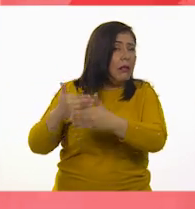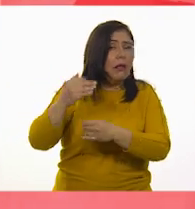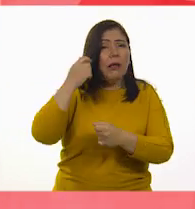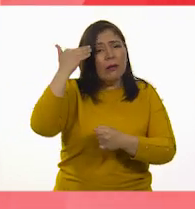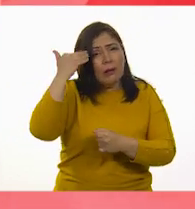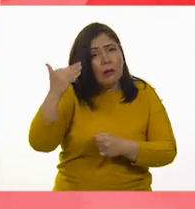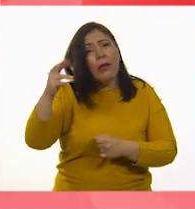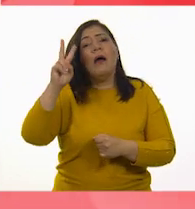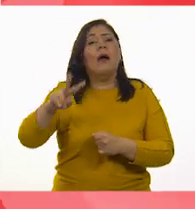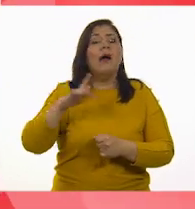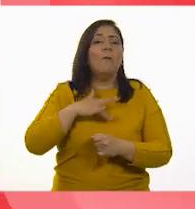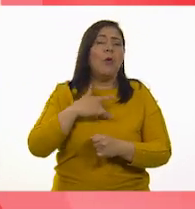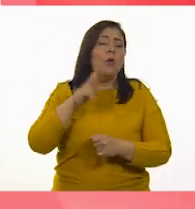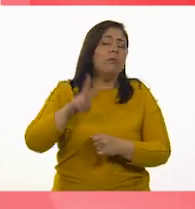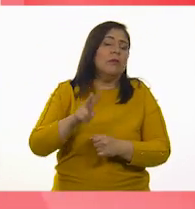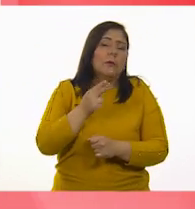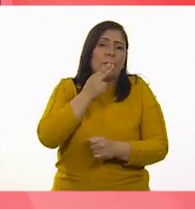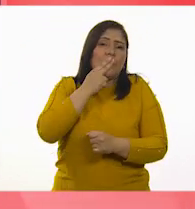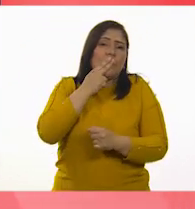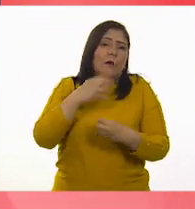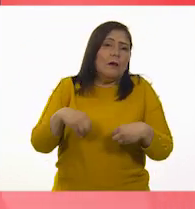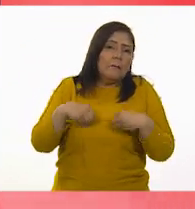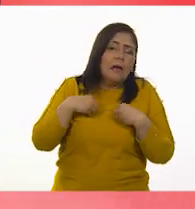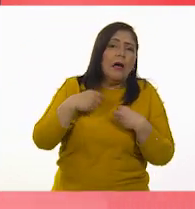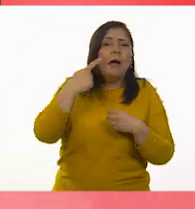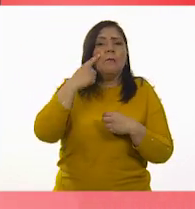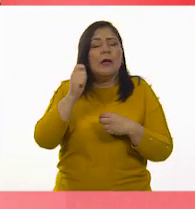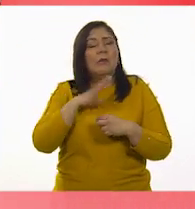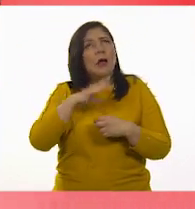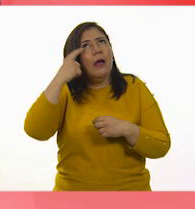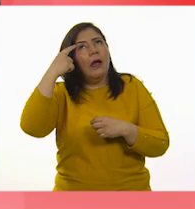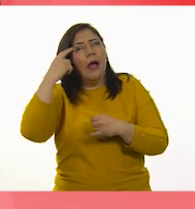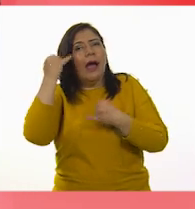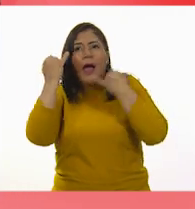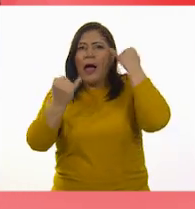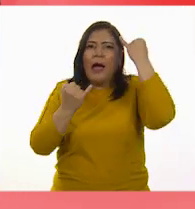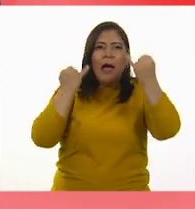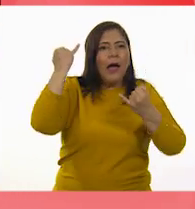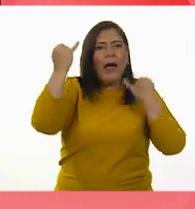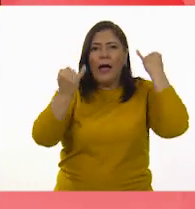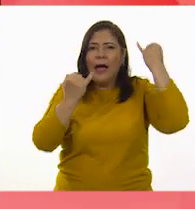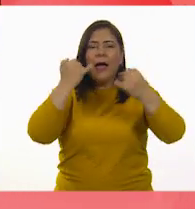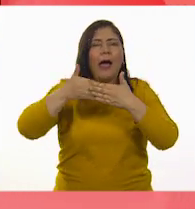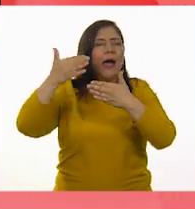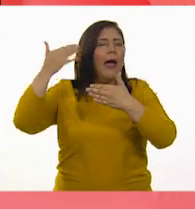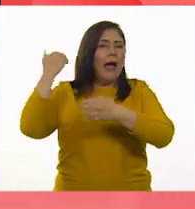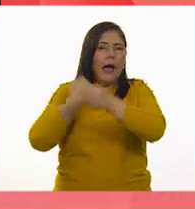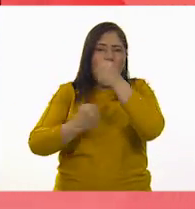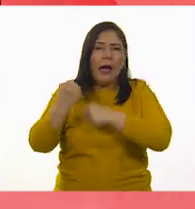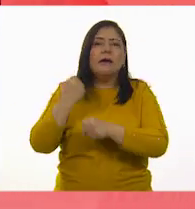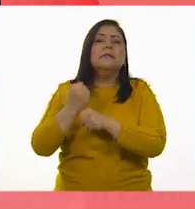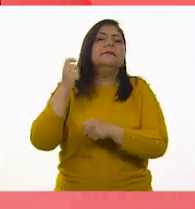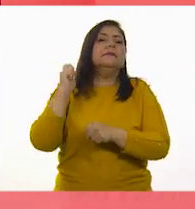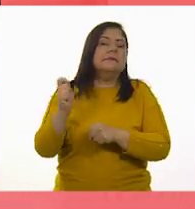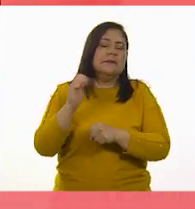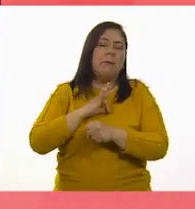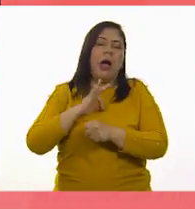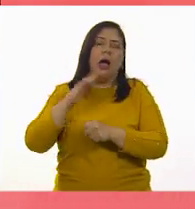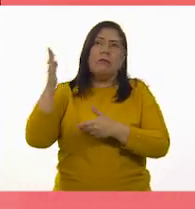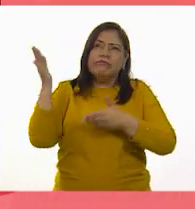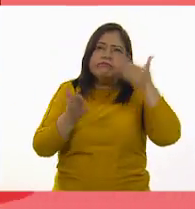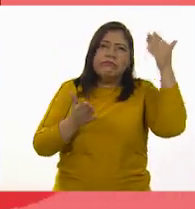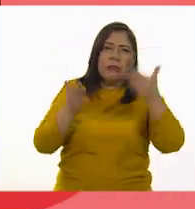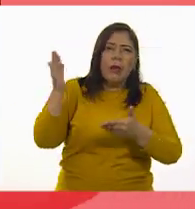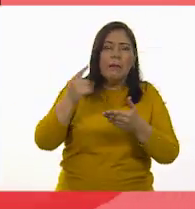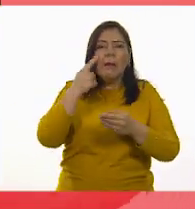hogar y posteriormente una fábrica de sueños para millones de personas que décadas atrás llegaron desde el interior de la República buscando